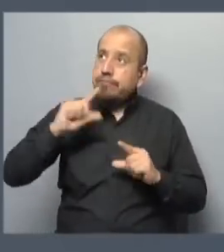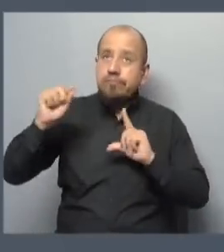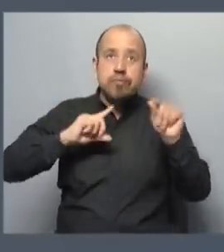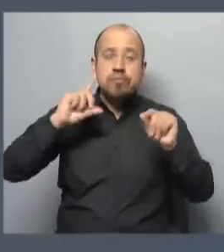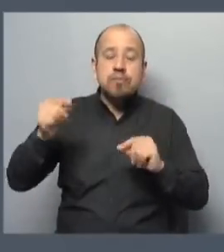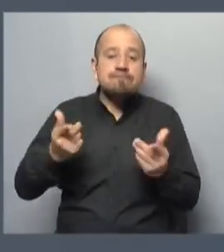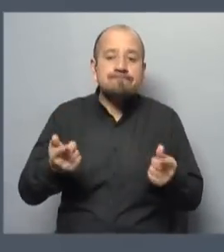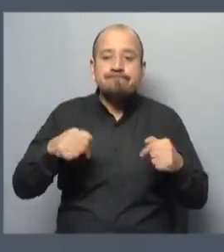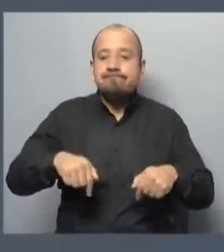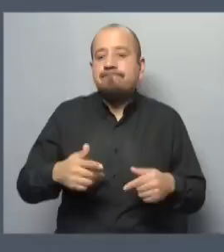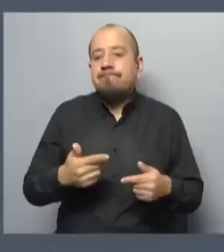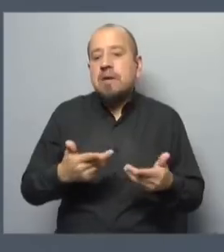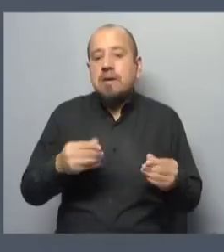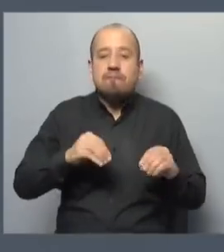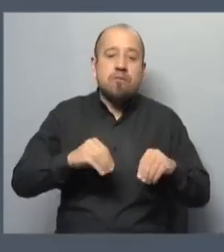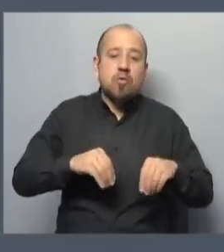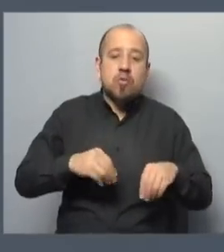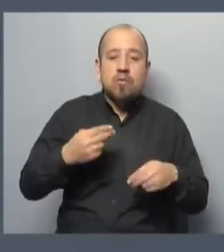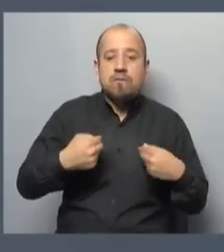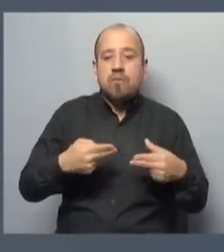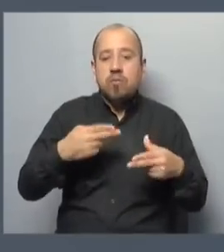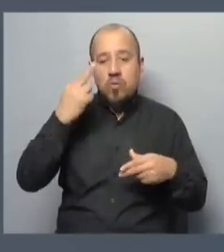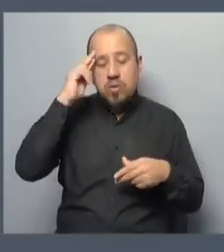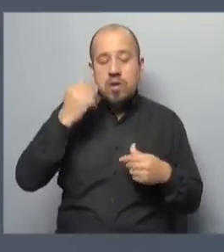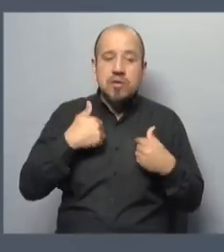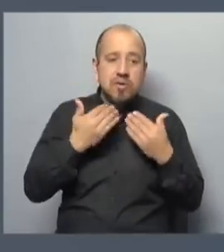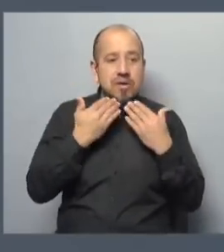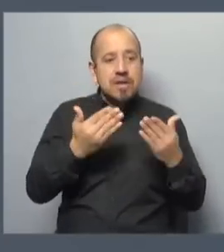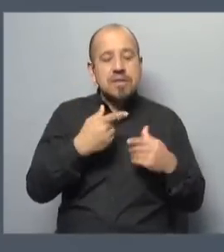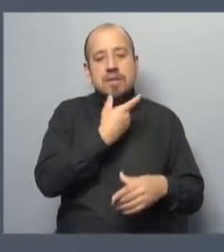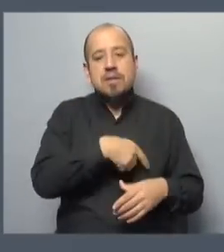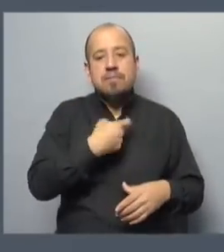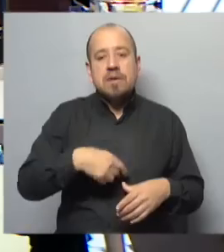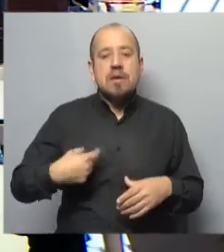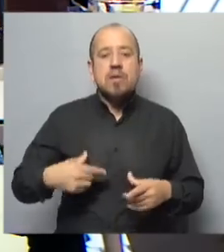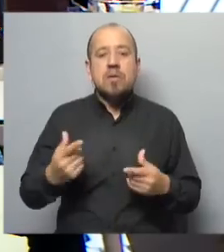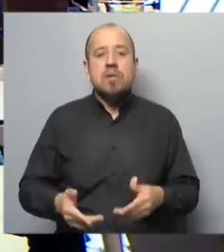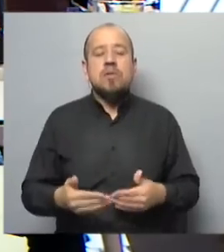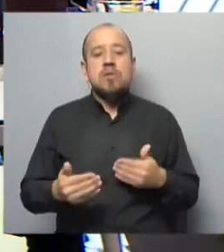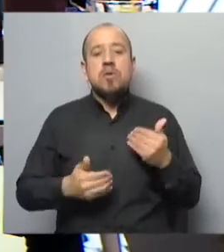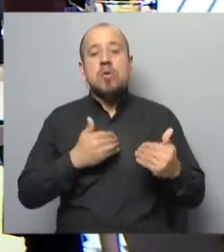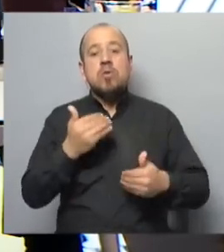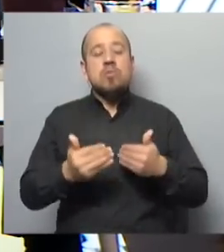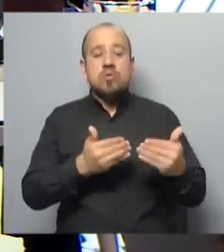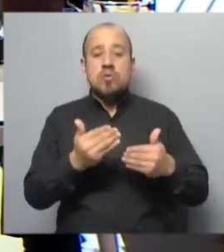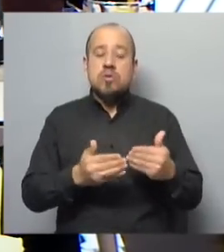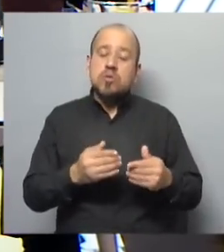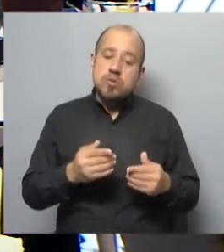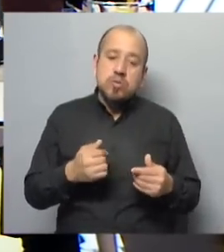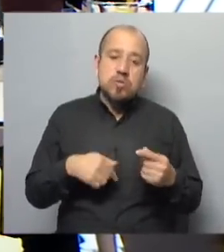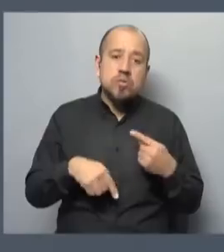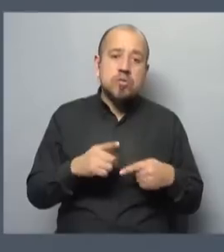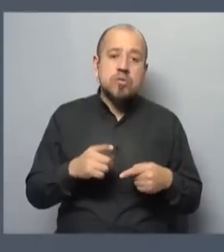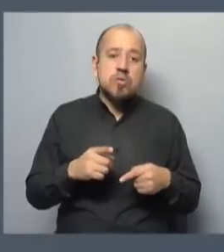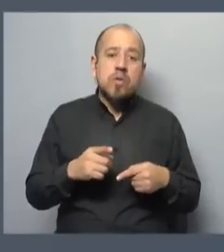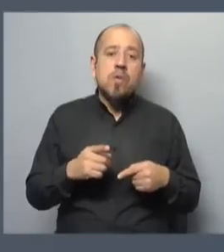que yo agradezco a peñarol que me dio esa posibilidad de realizar un proceso largo éste es a la otra